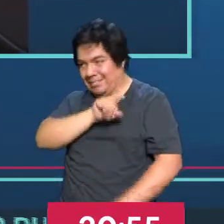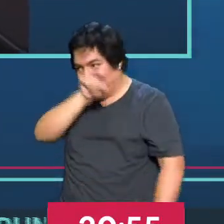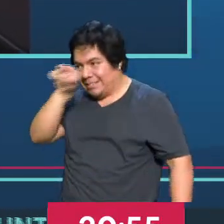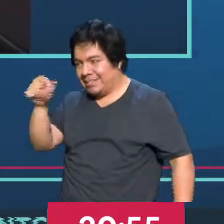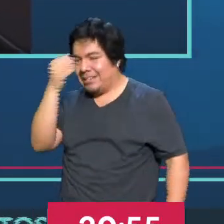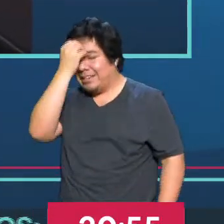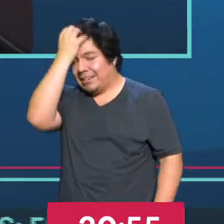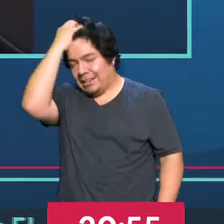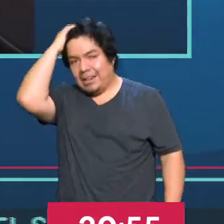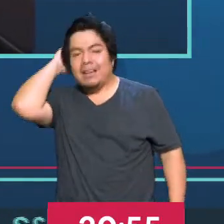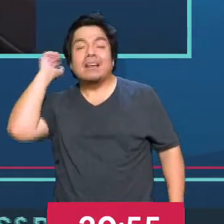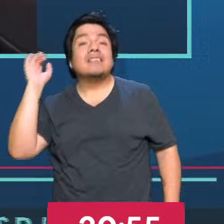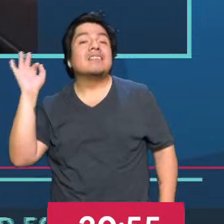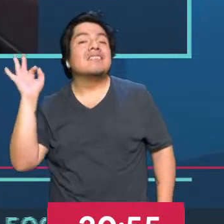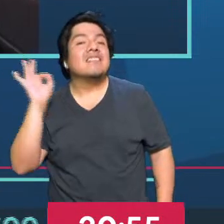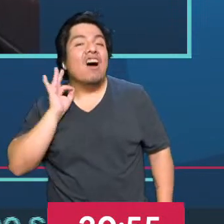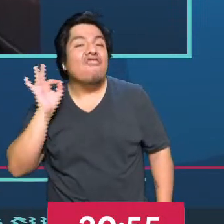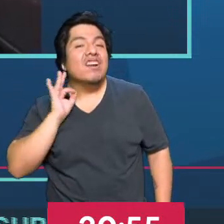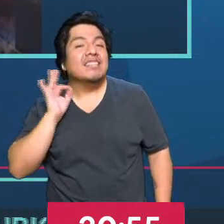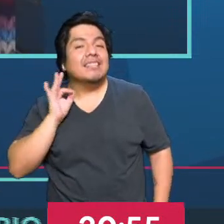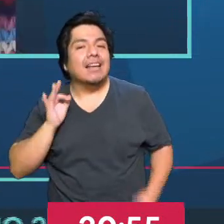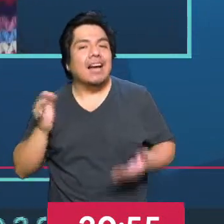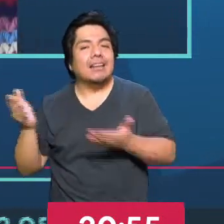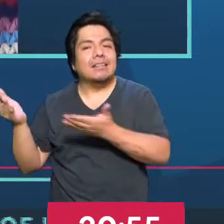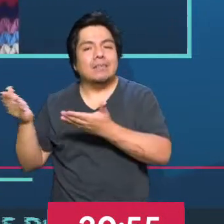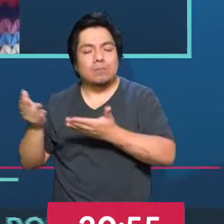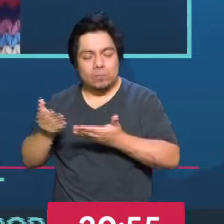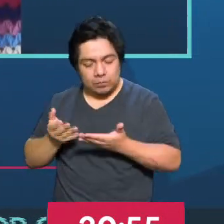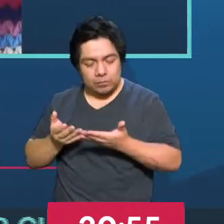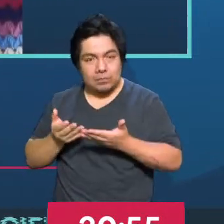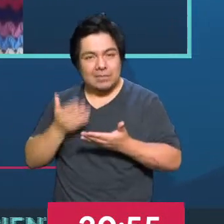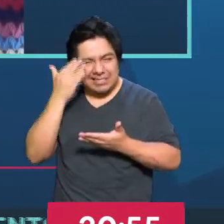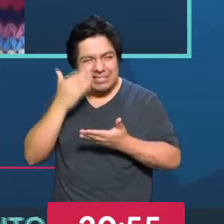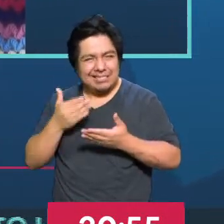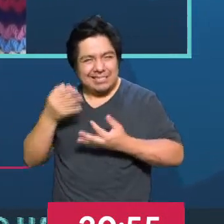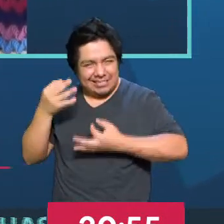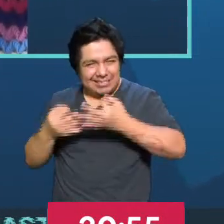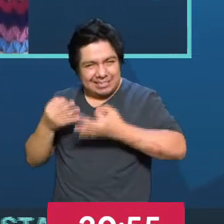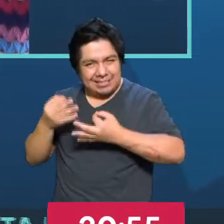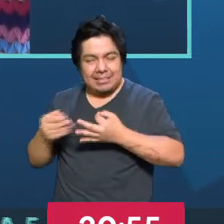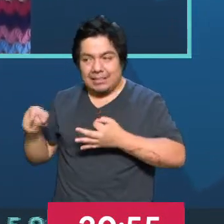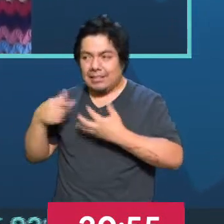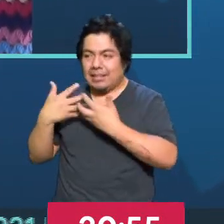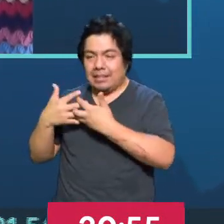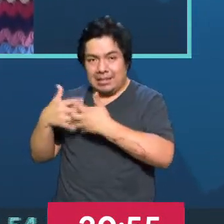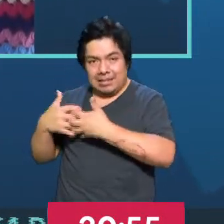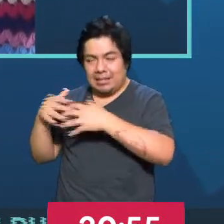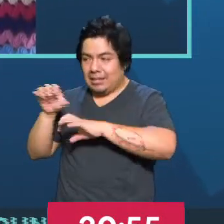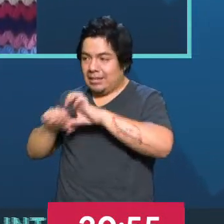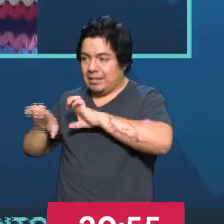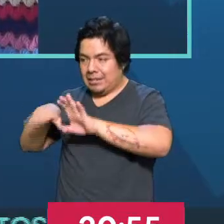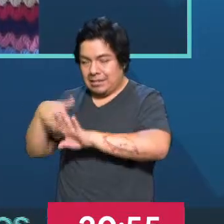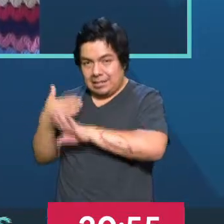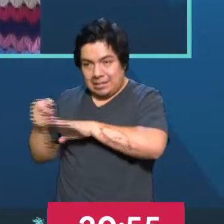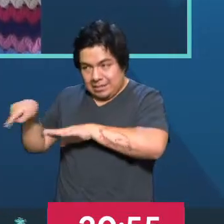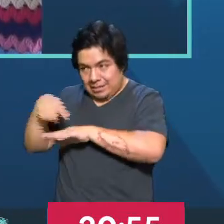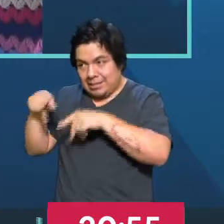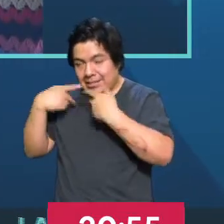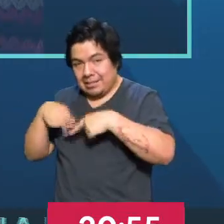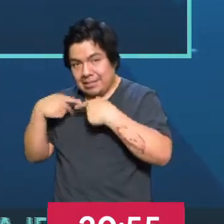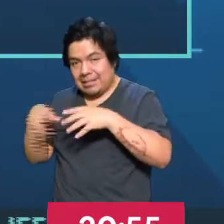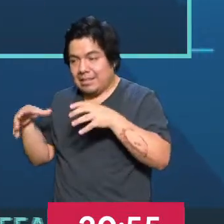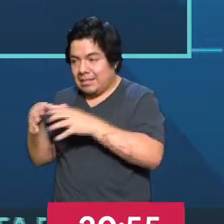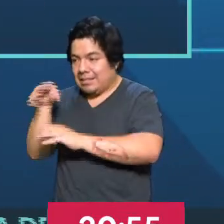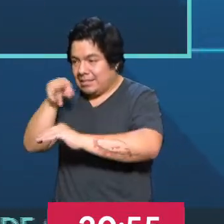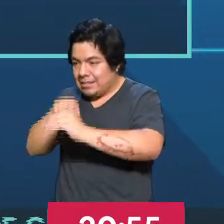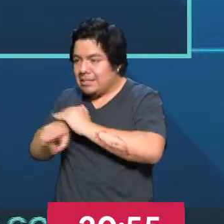Cuando la Fiscalía logra la judicialización contra la empresa y contra estas personas físicas, es